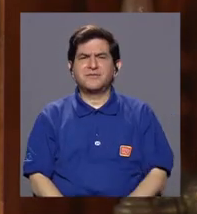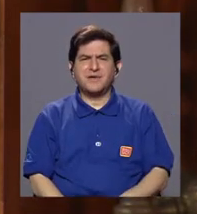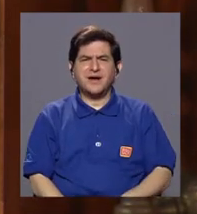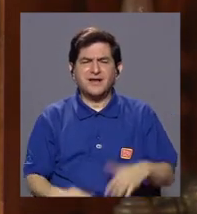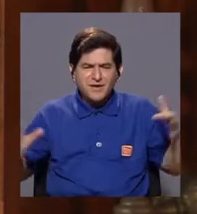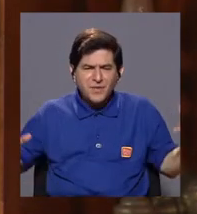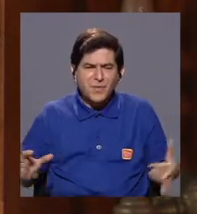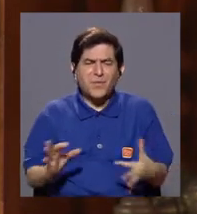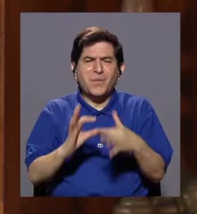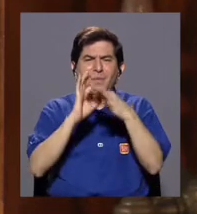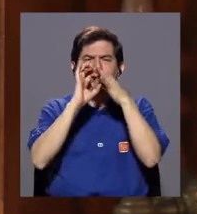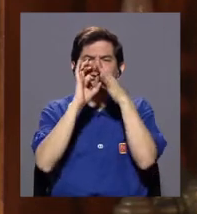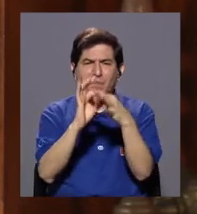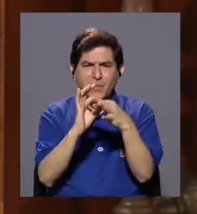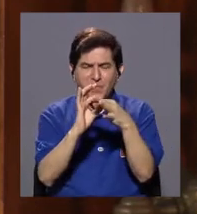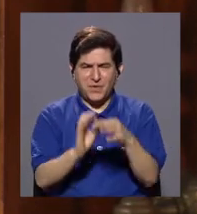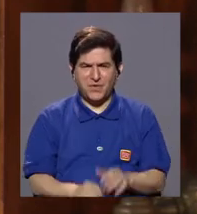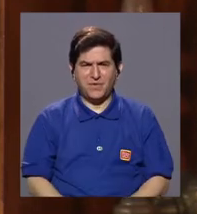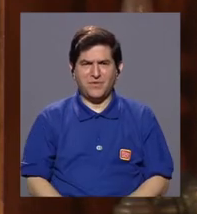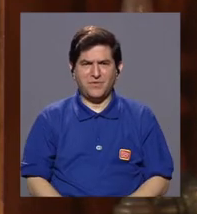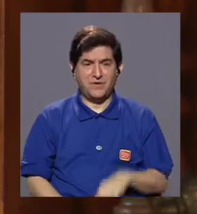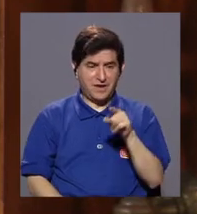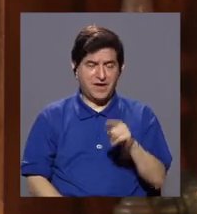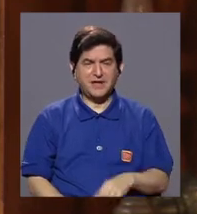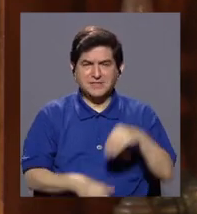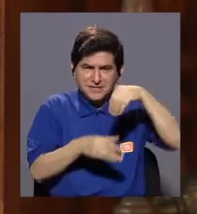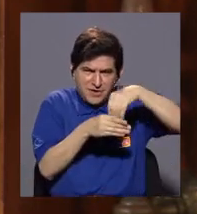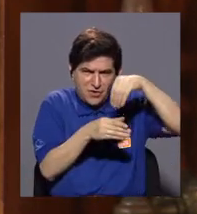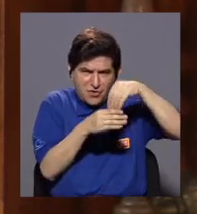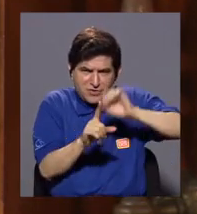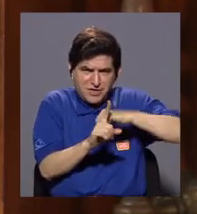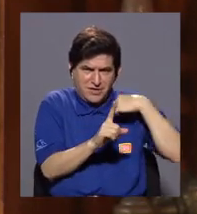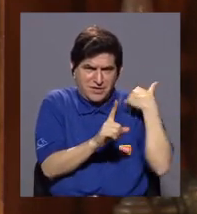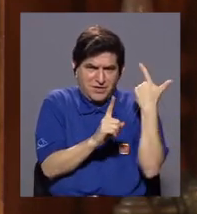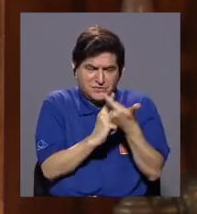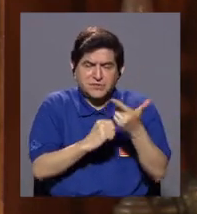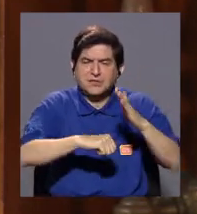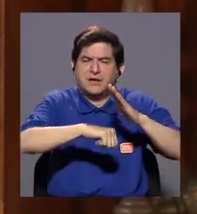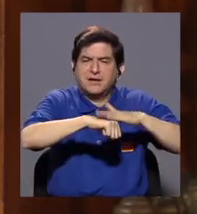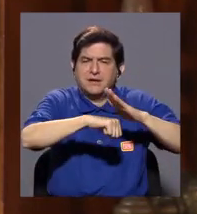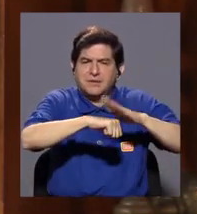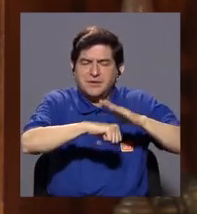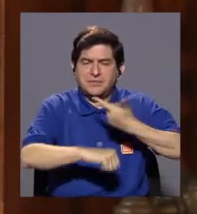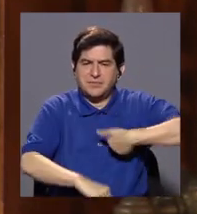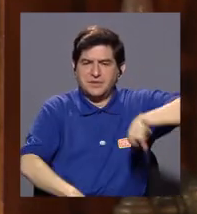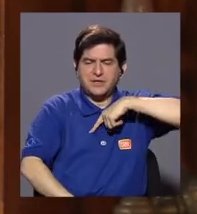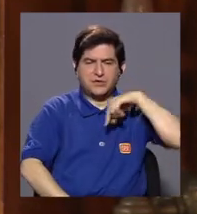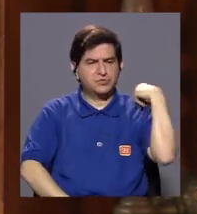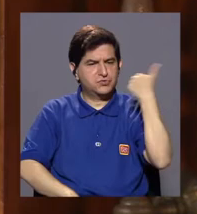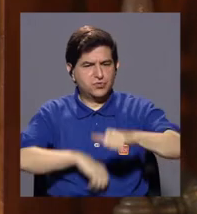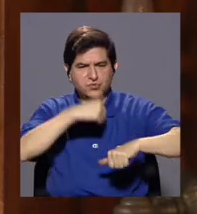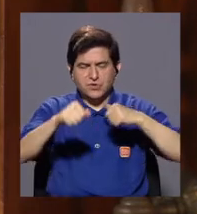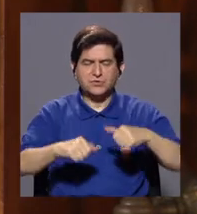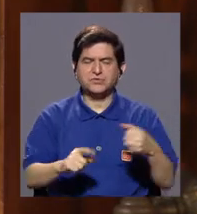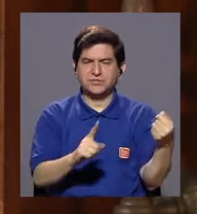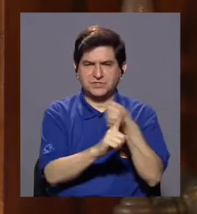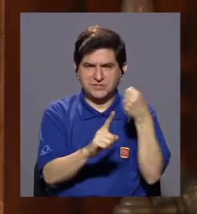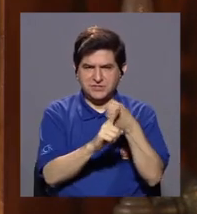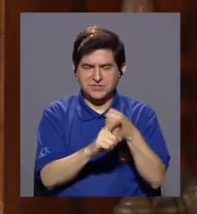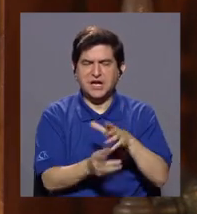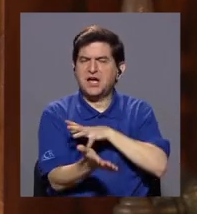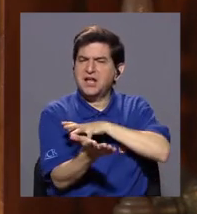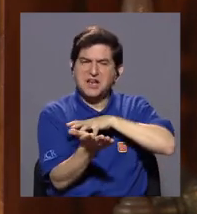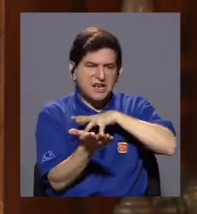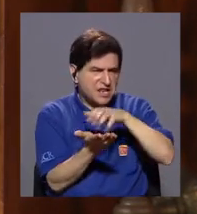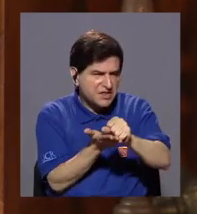que podamos tejer, valga la redundancia, ese tejido social que nos permita combatir la agresividad,